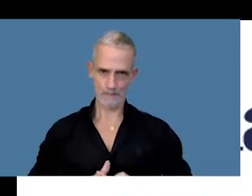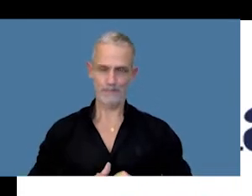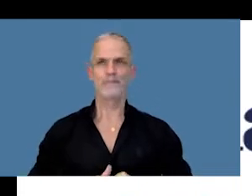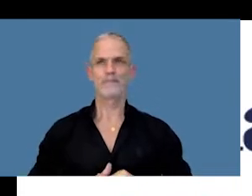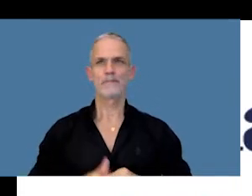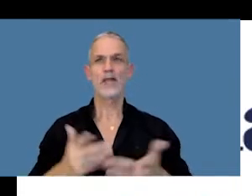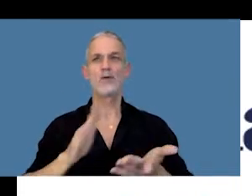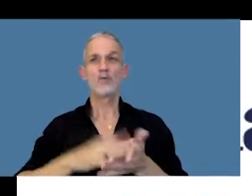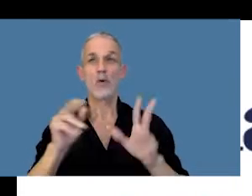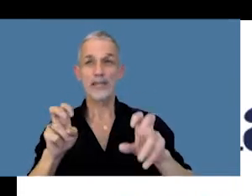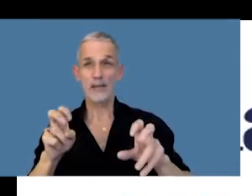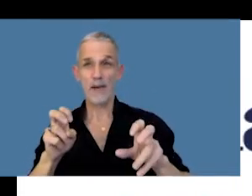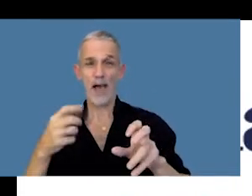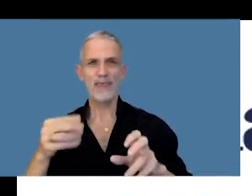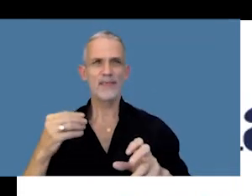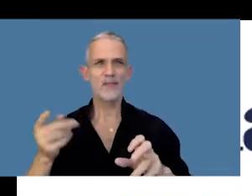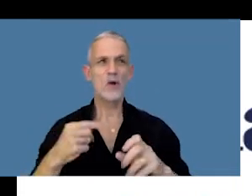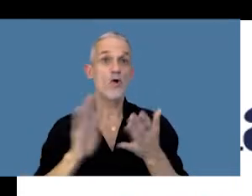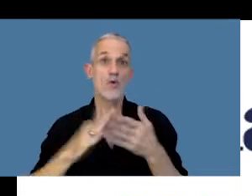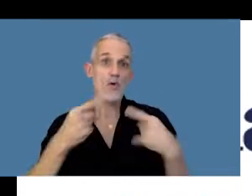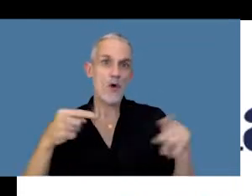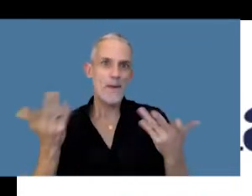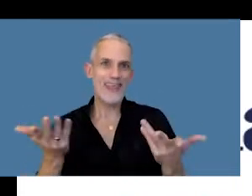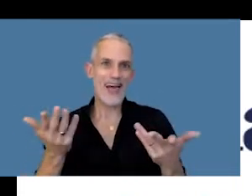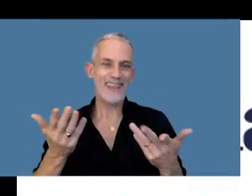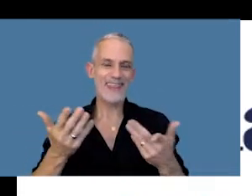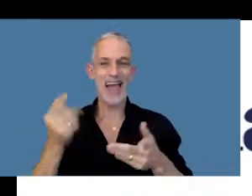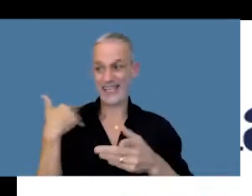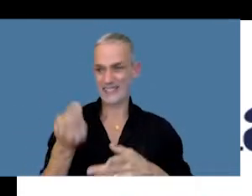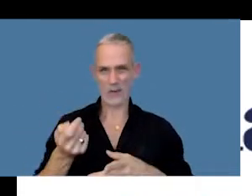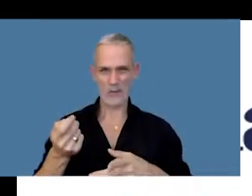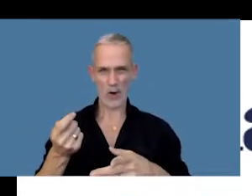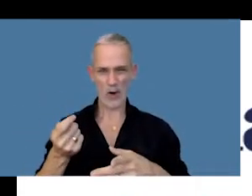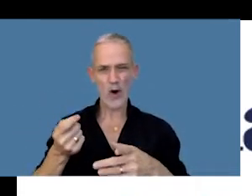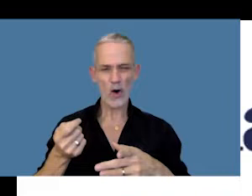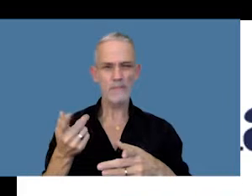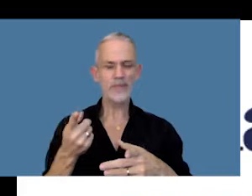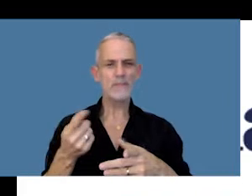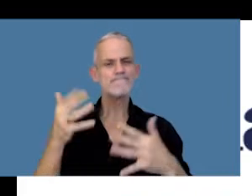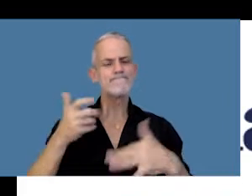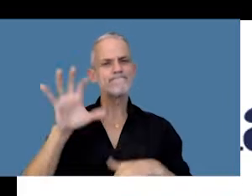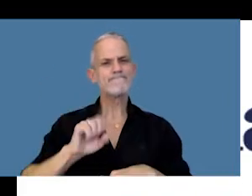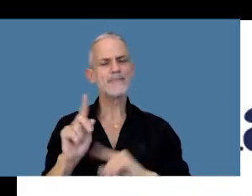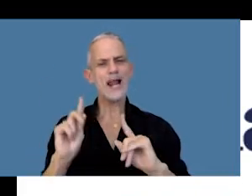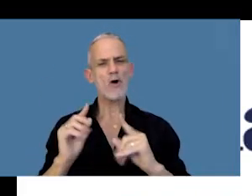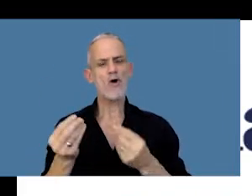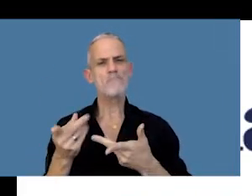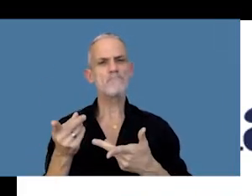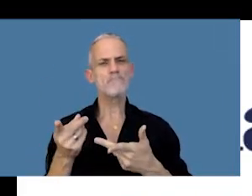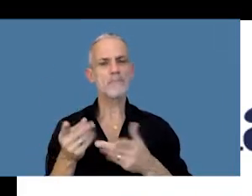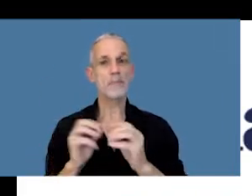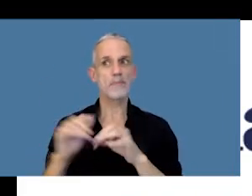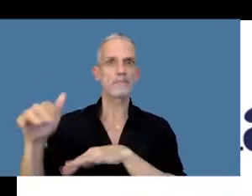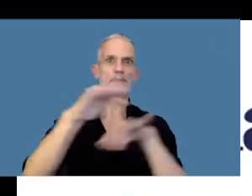Con respecto a una novedad que se dio recientemente y que trajo mucho, digamos,